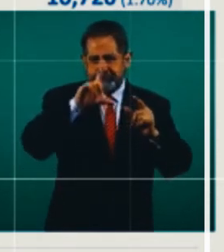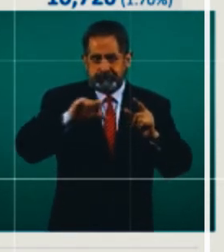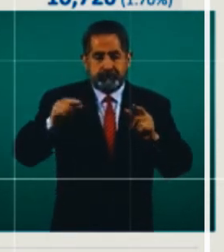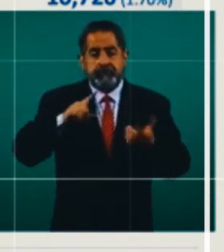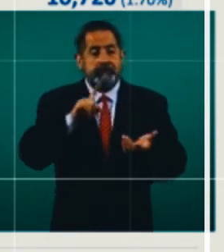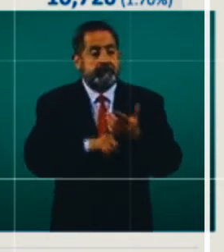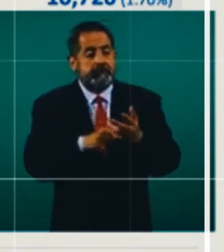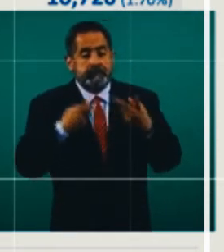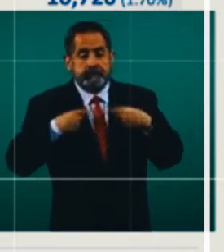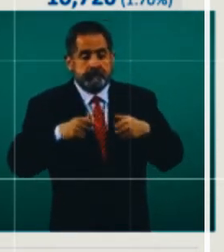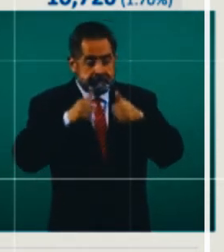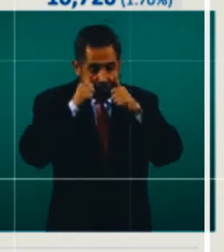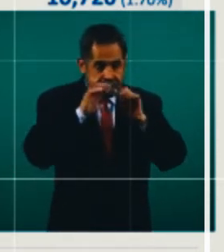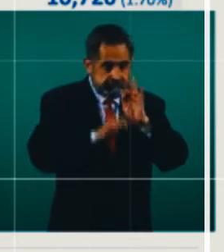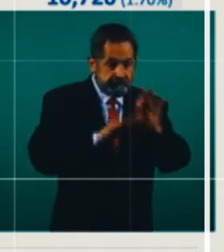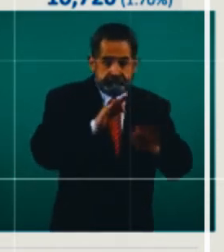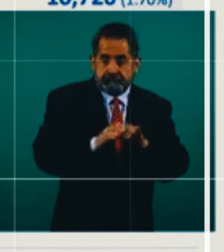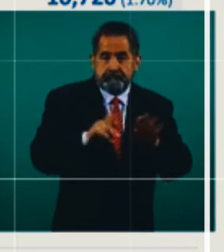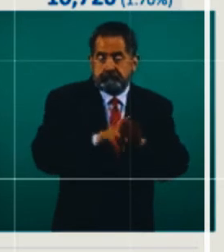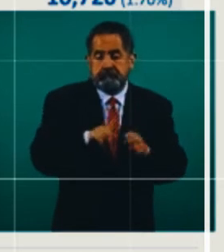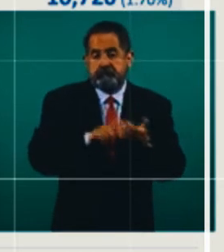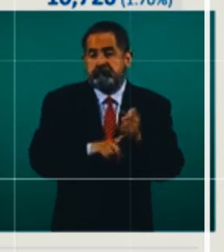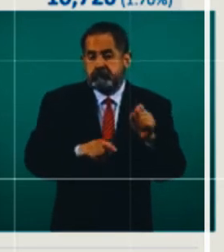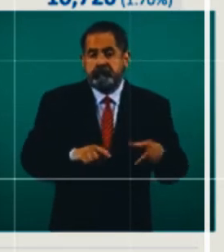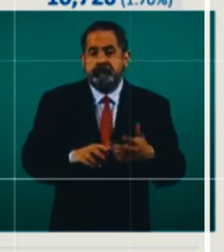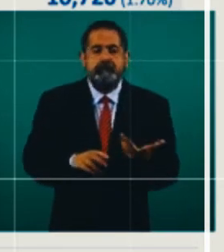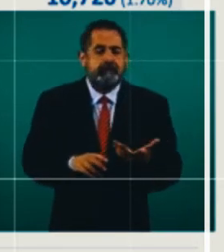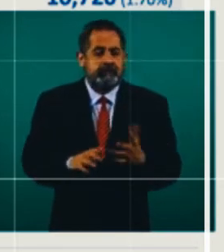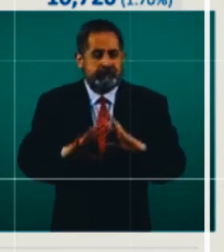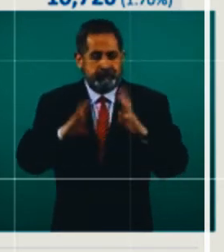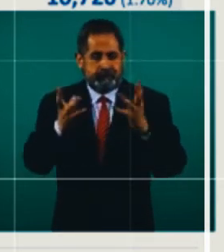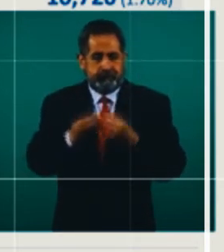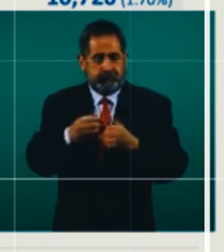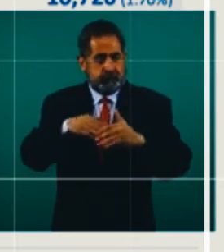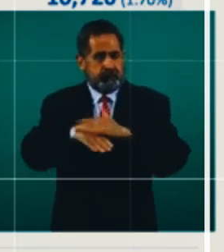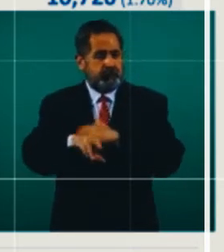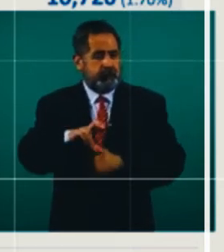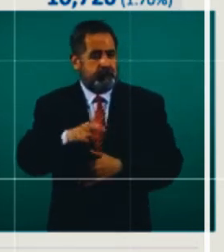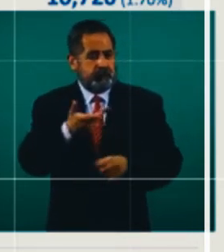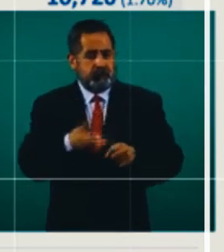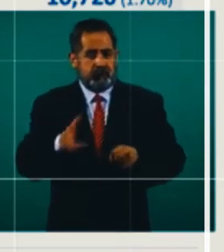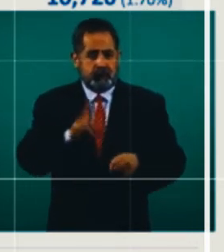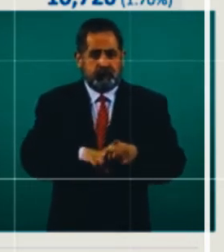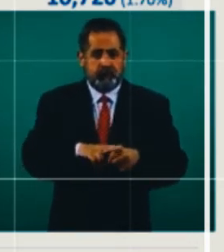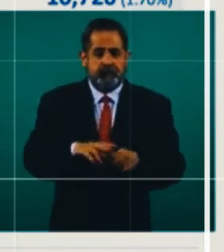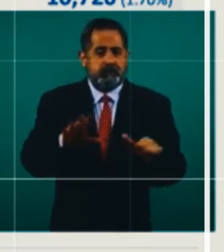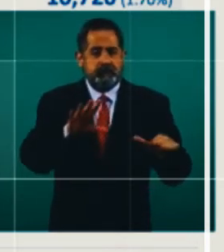personas que han sido atendidas. Y lo que se ve ahí es que el total de ingresos hospitalarios son